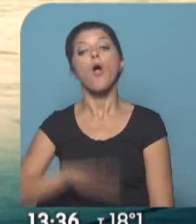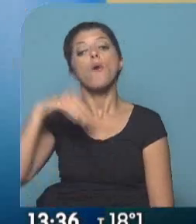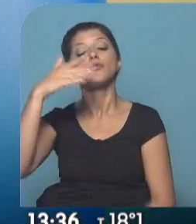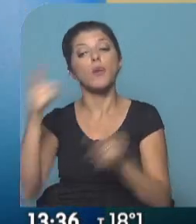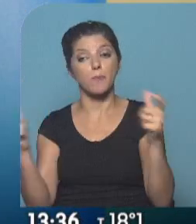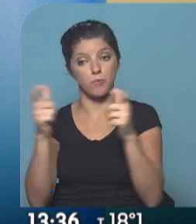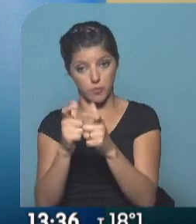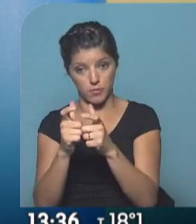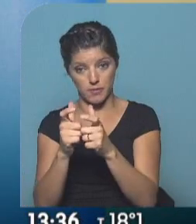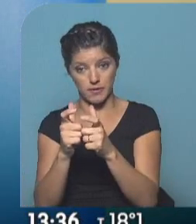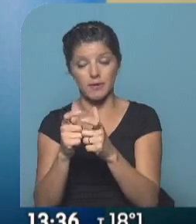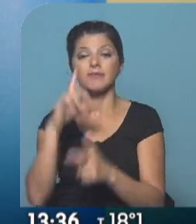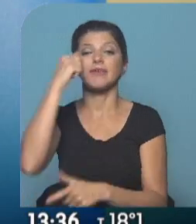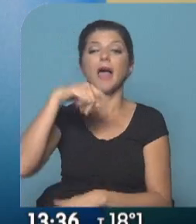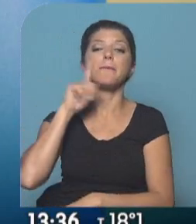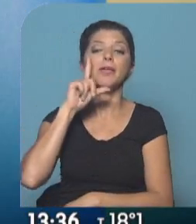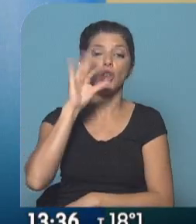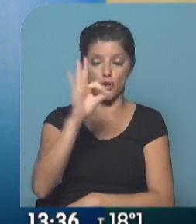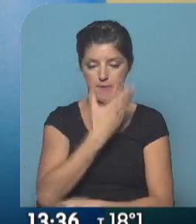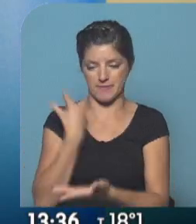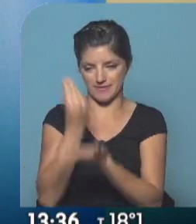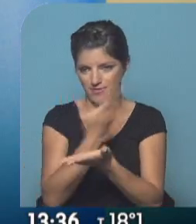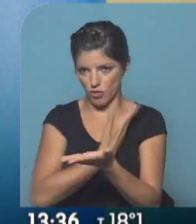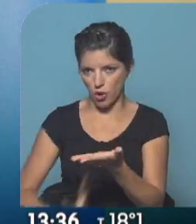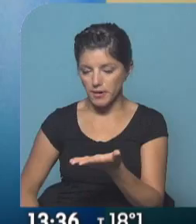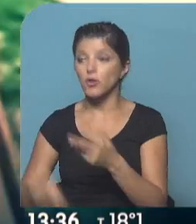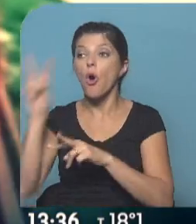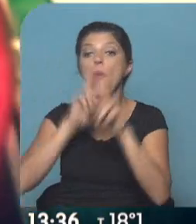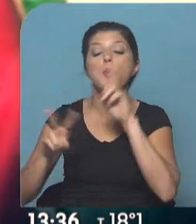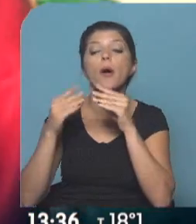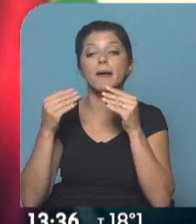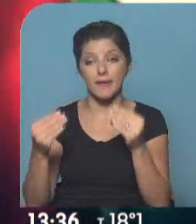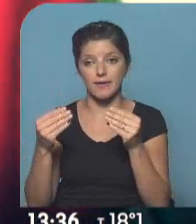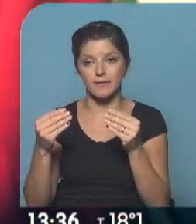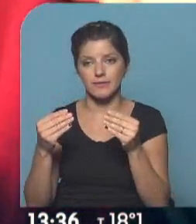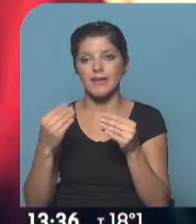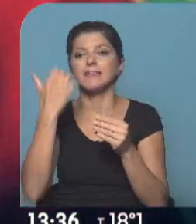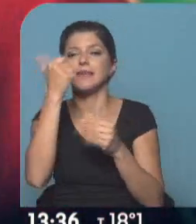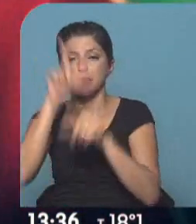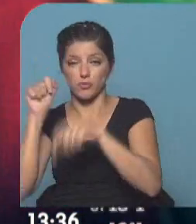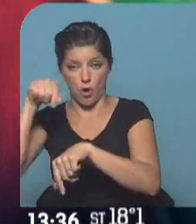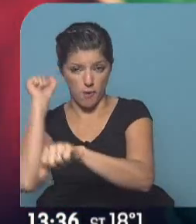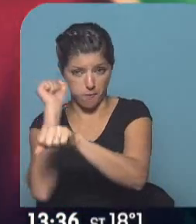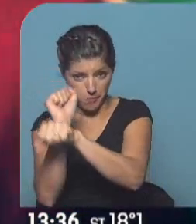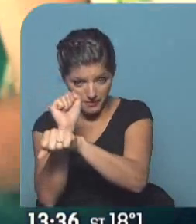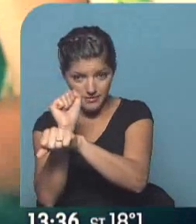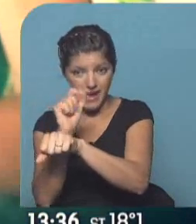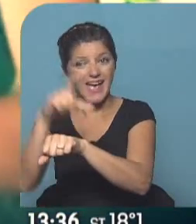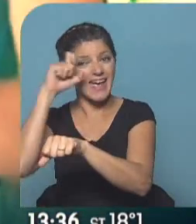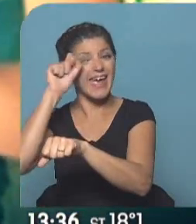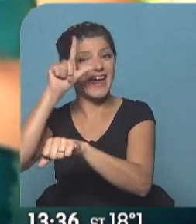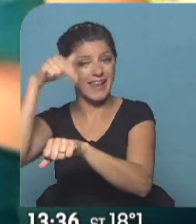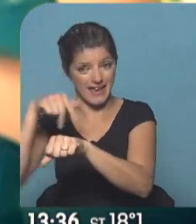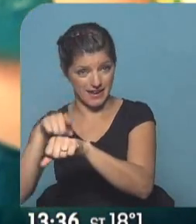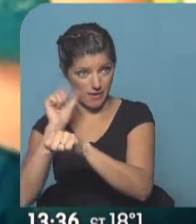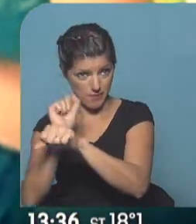delegación oficial, Juan Camilo Restrepo, espera conseguir la liberación de al menos 6 personas que el ELN